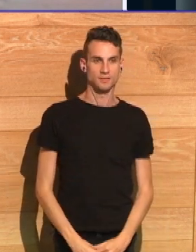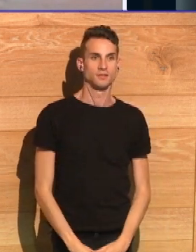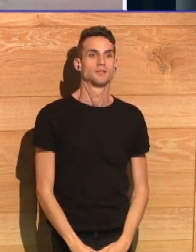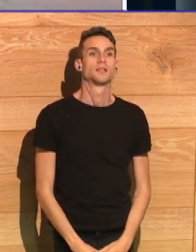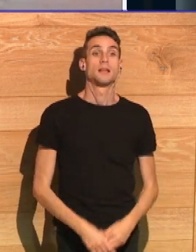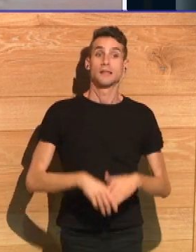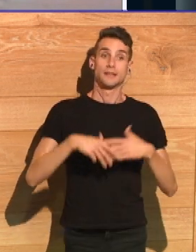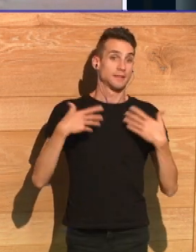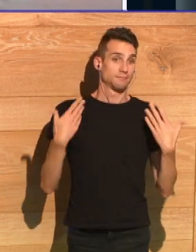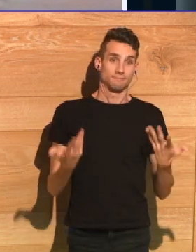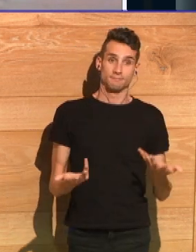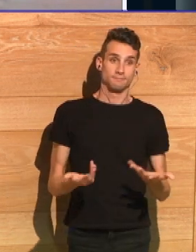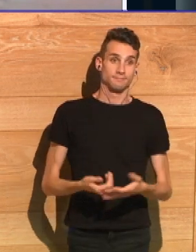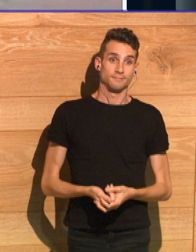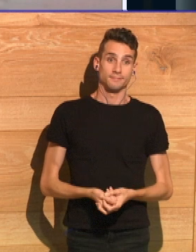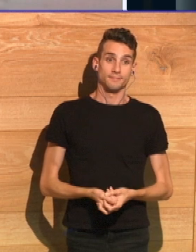Y